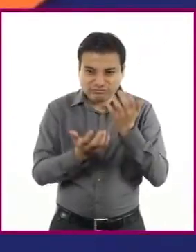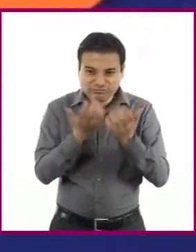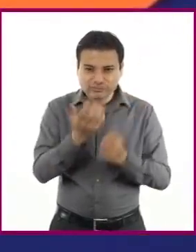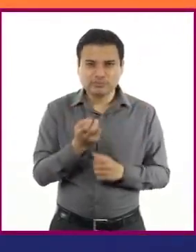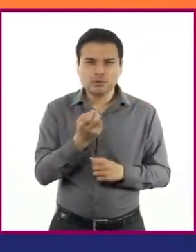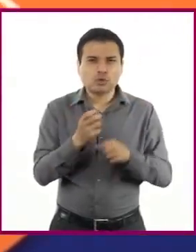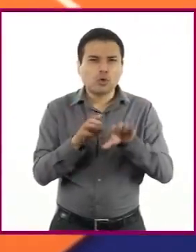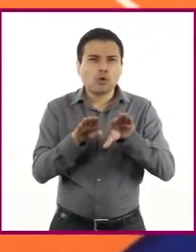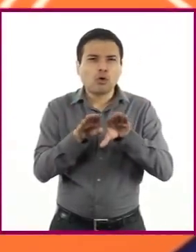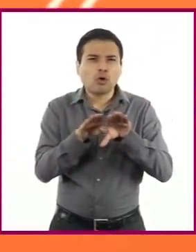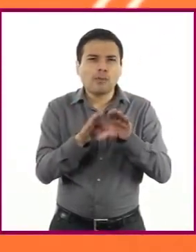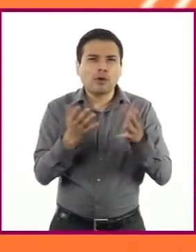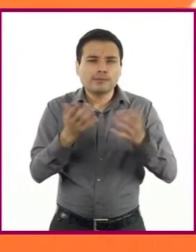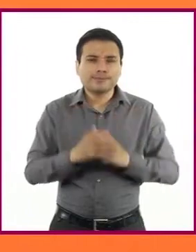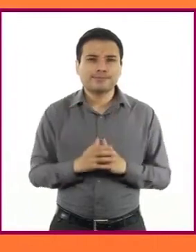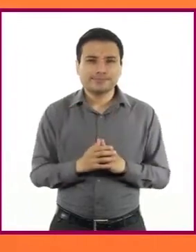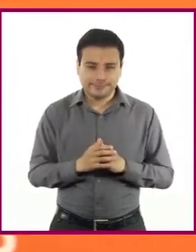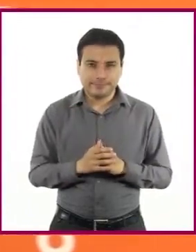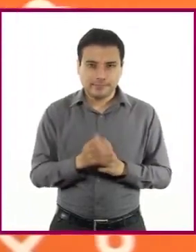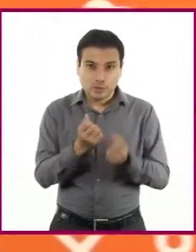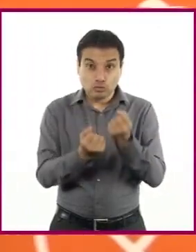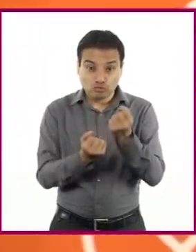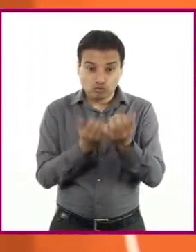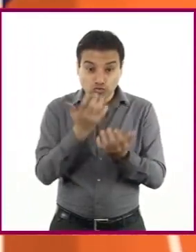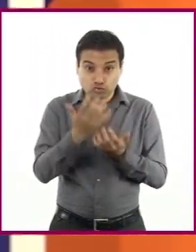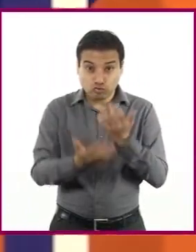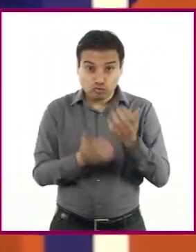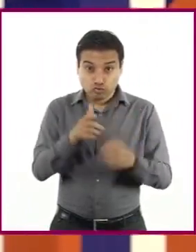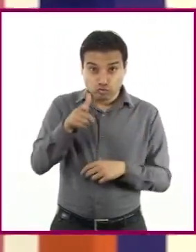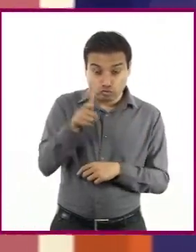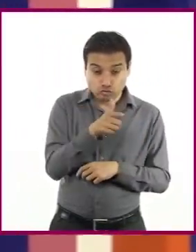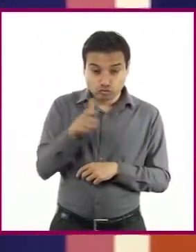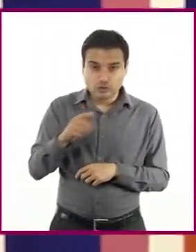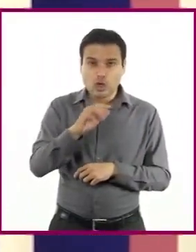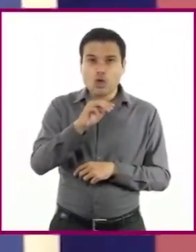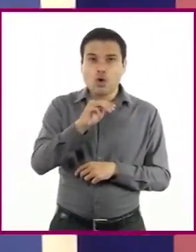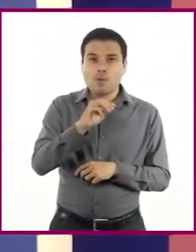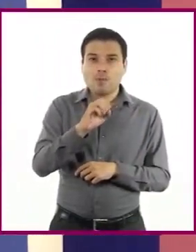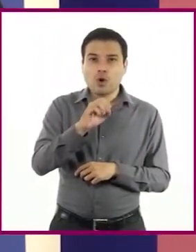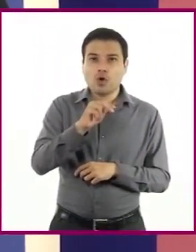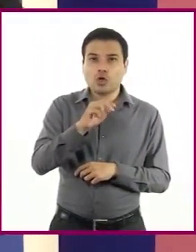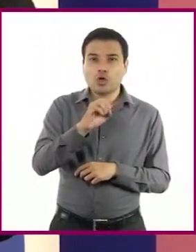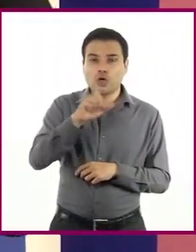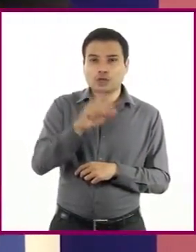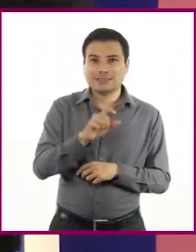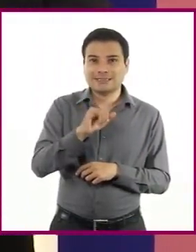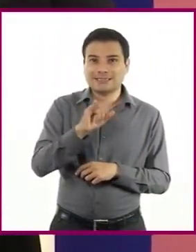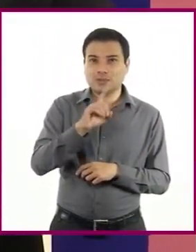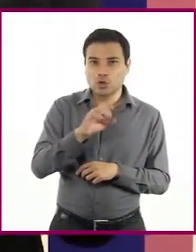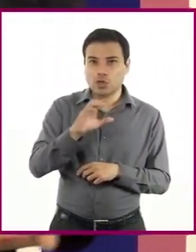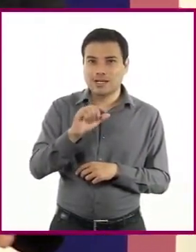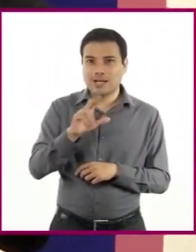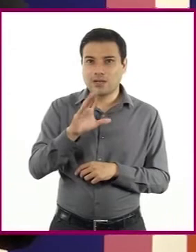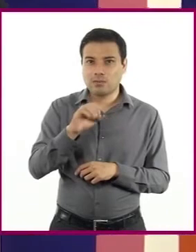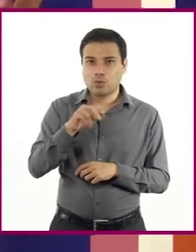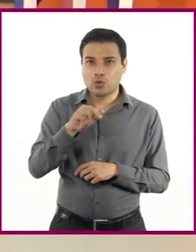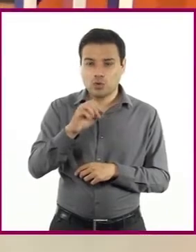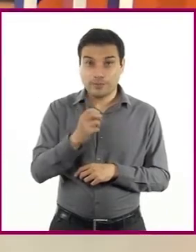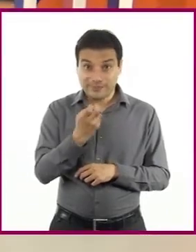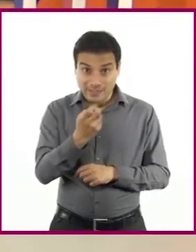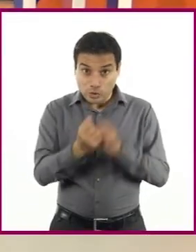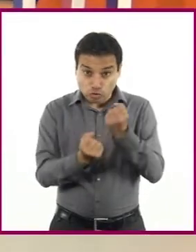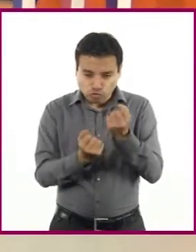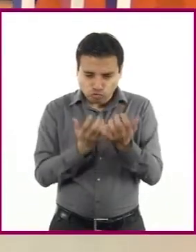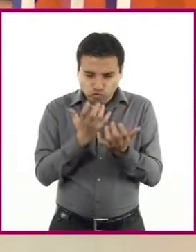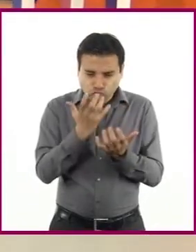lleva a cabo mediante el monóxido de carbono, que se genera a partir de la reacción del coque, que es una forma